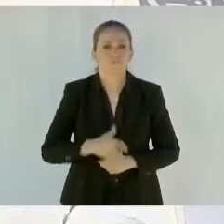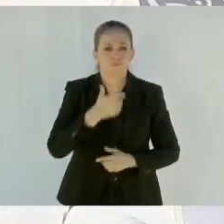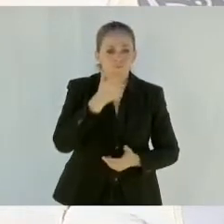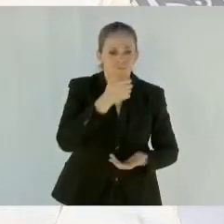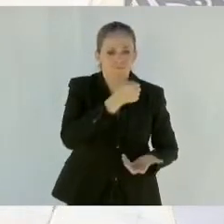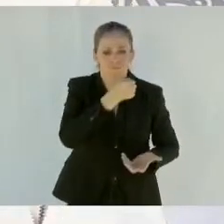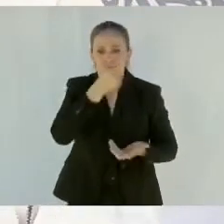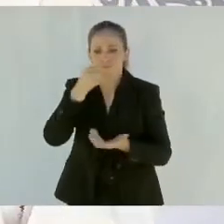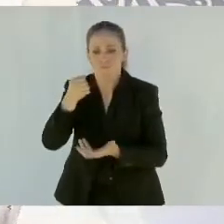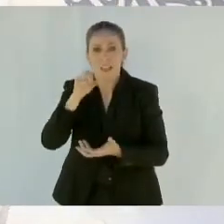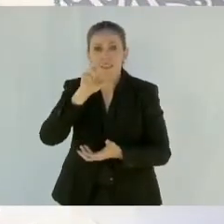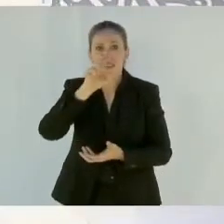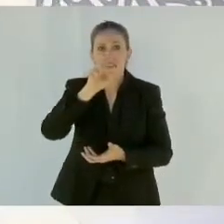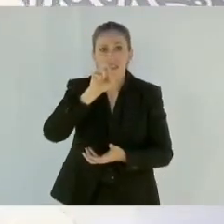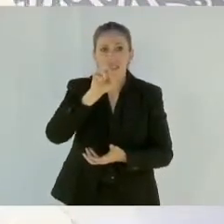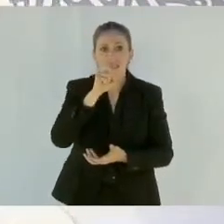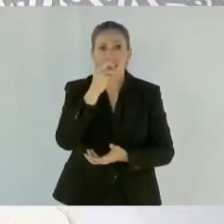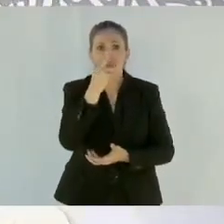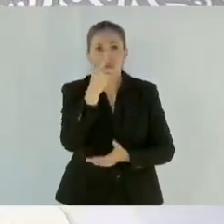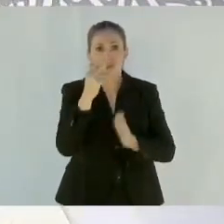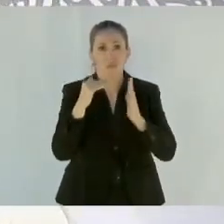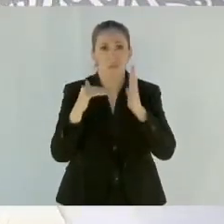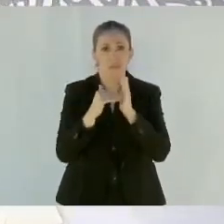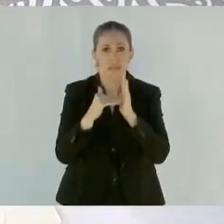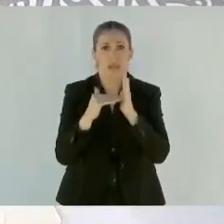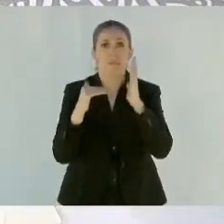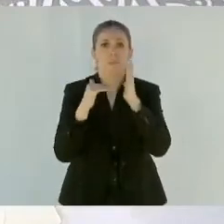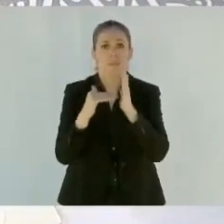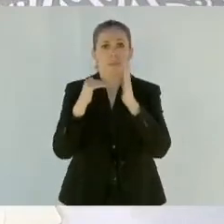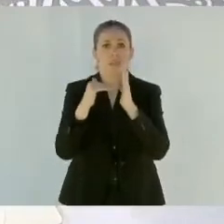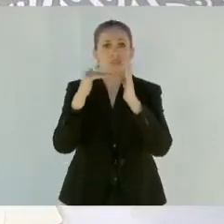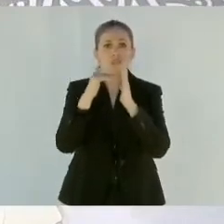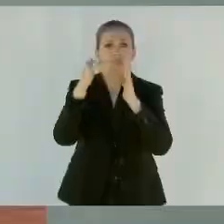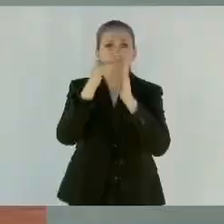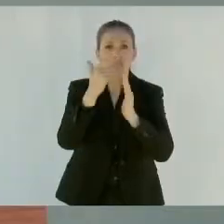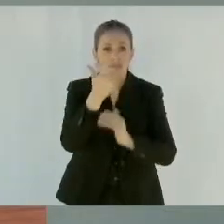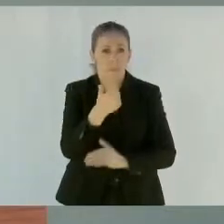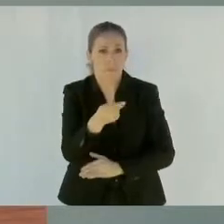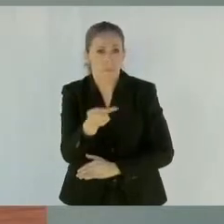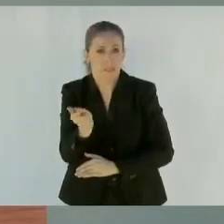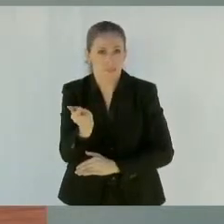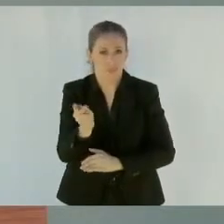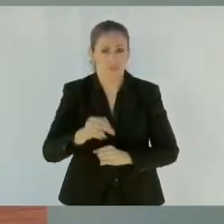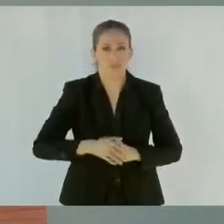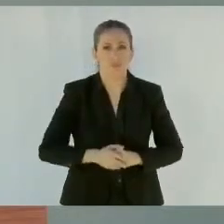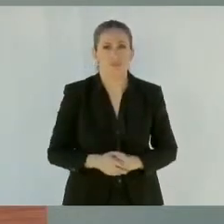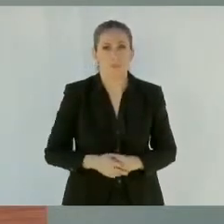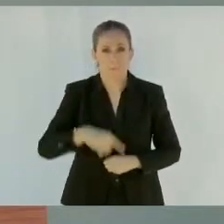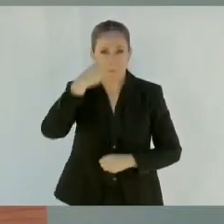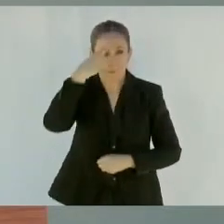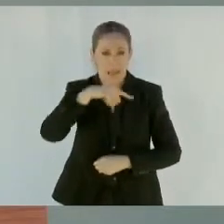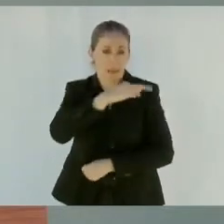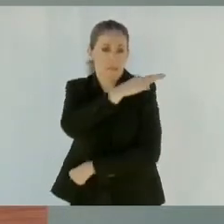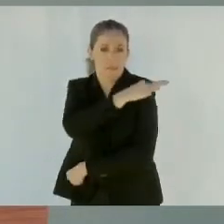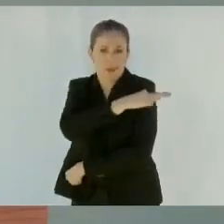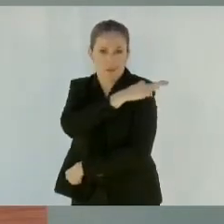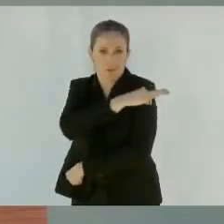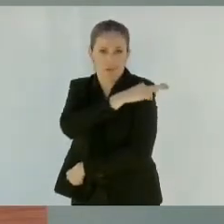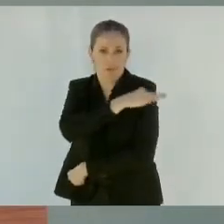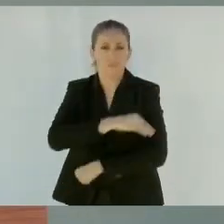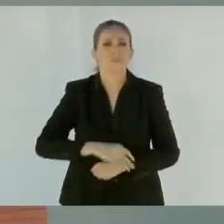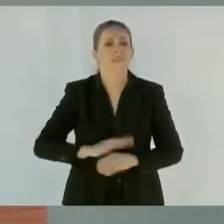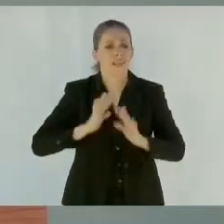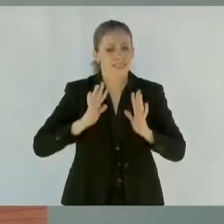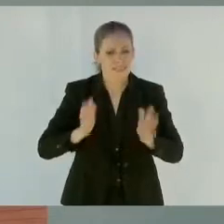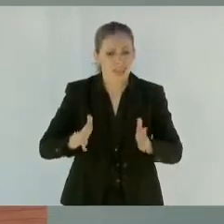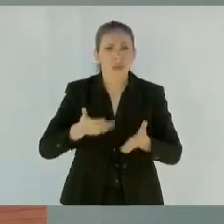propósito 32,000 millones de pesos. Es más, ya hemos